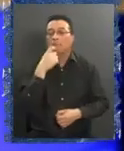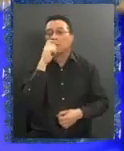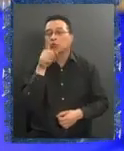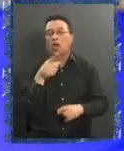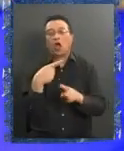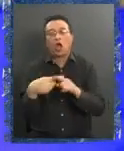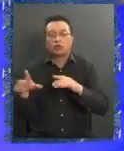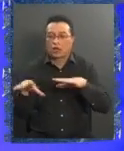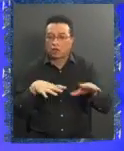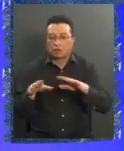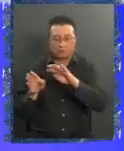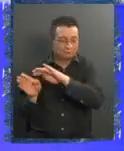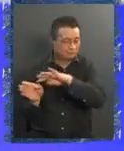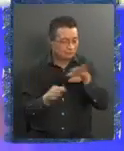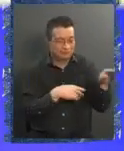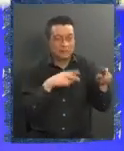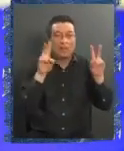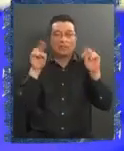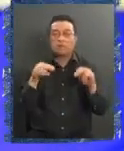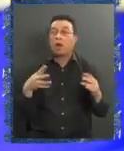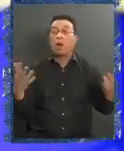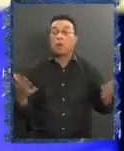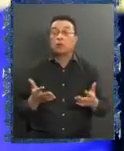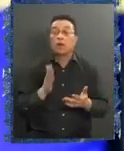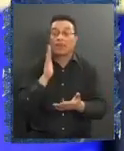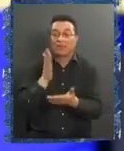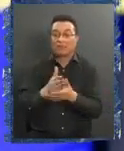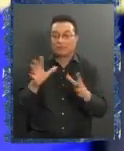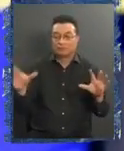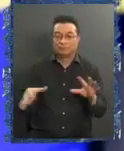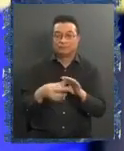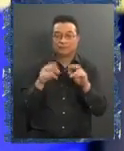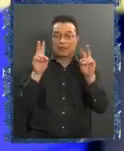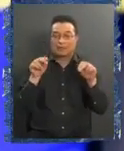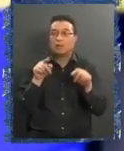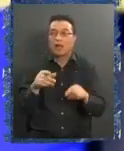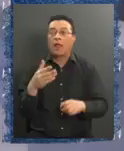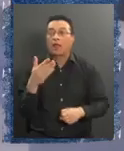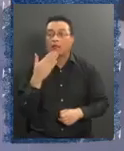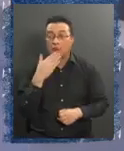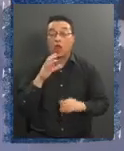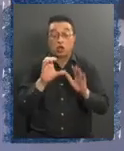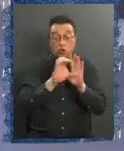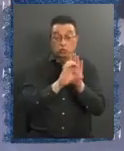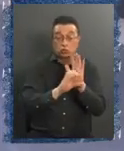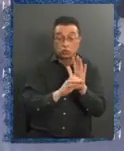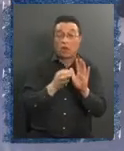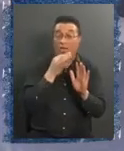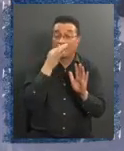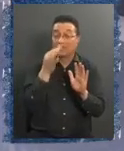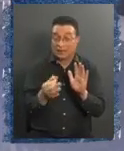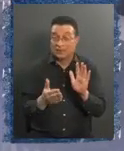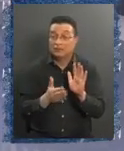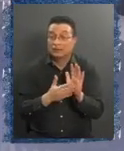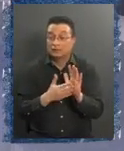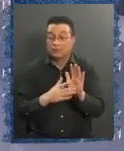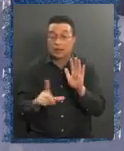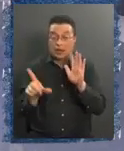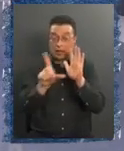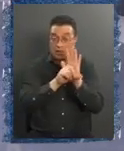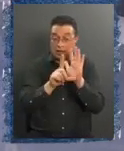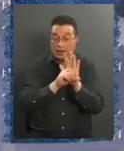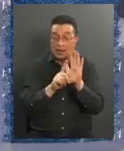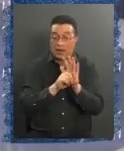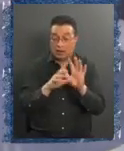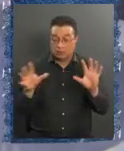Voy a cambiar completamente de tema porque tiene que ver con este tema también, pero es que en la Constitución se estableció que las leyes que tienen que ver